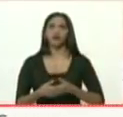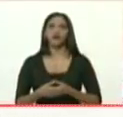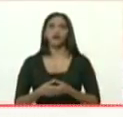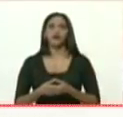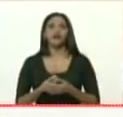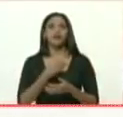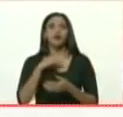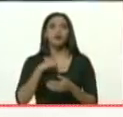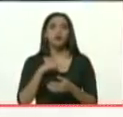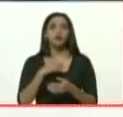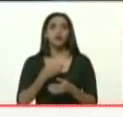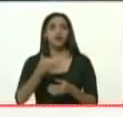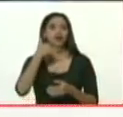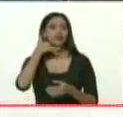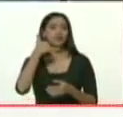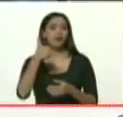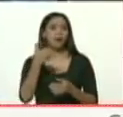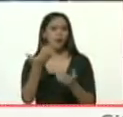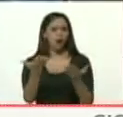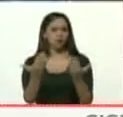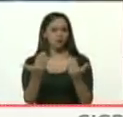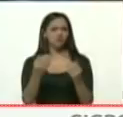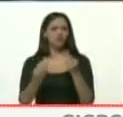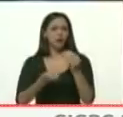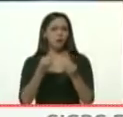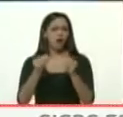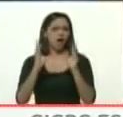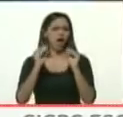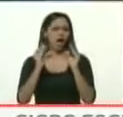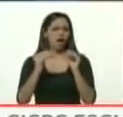nosotros pues la llamamos a hacer una entrevista